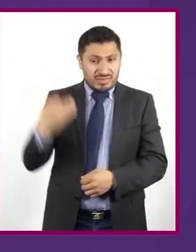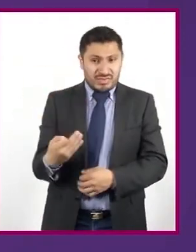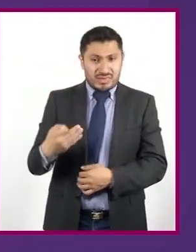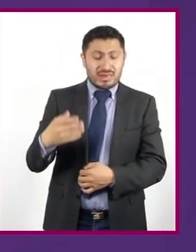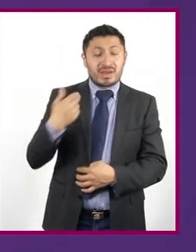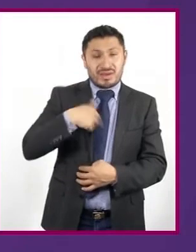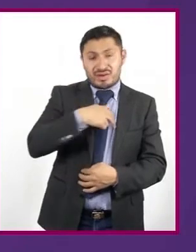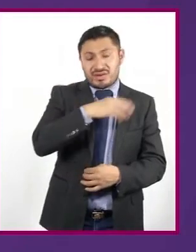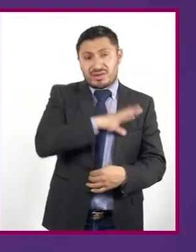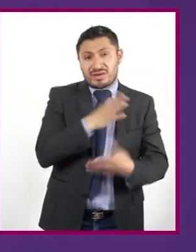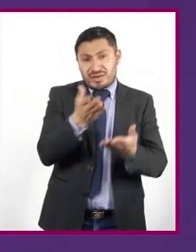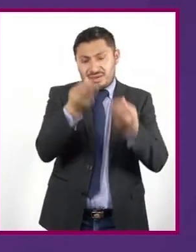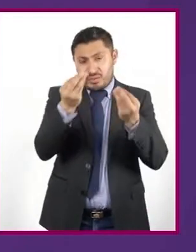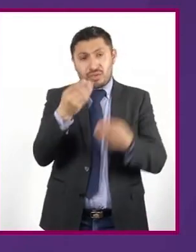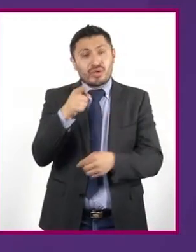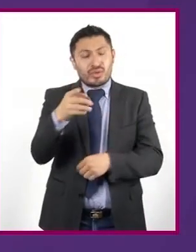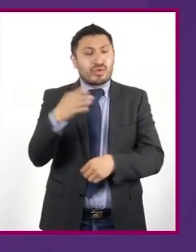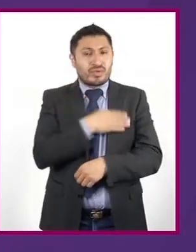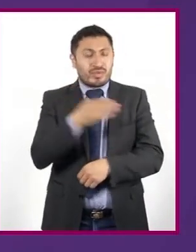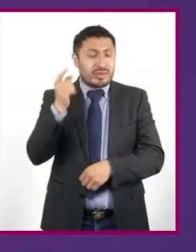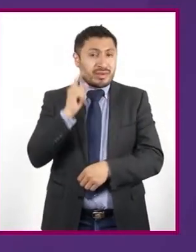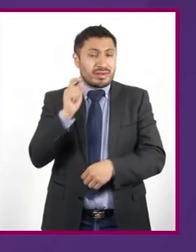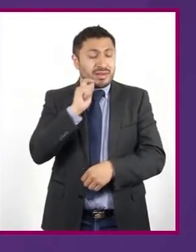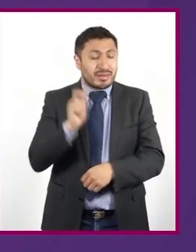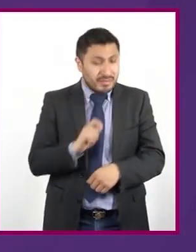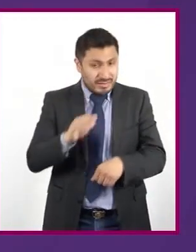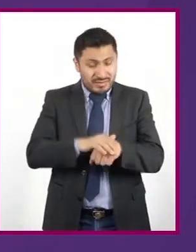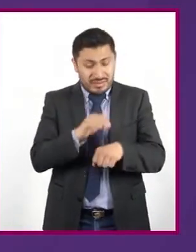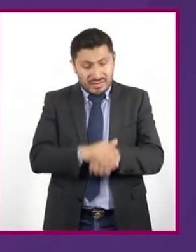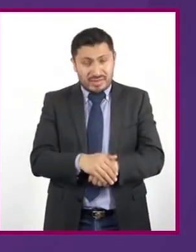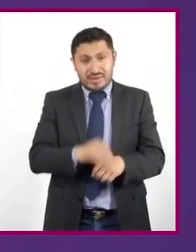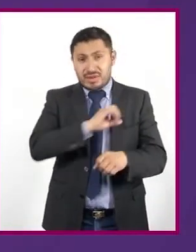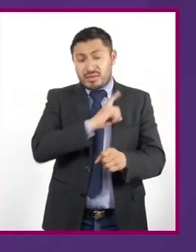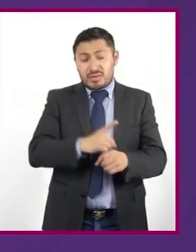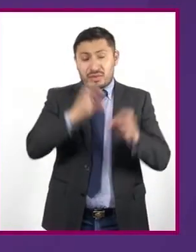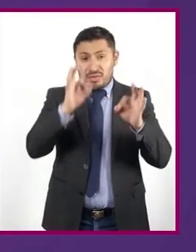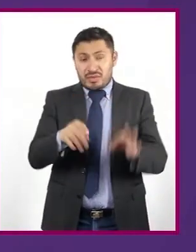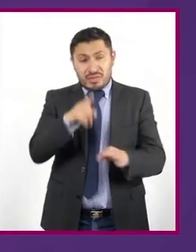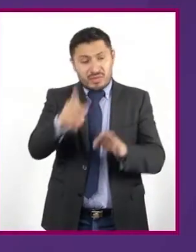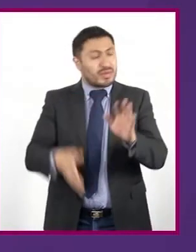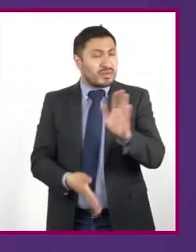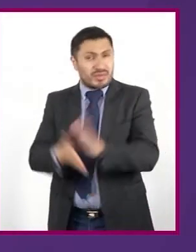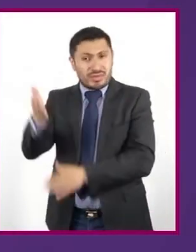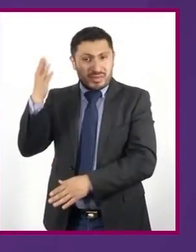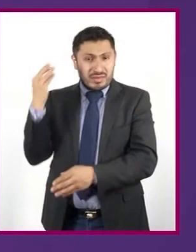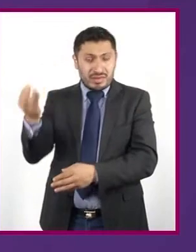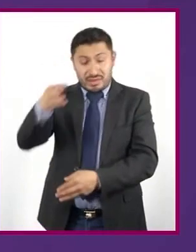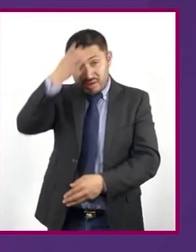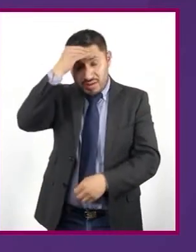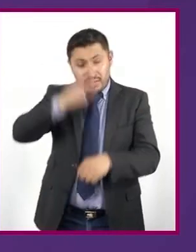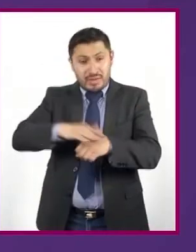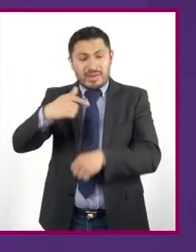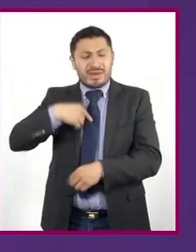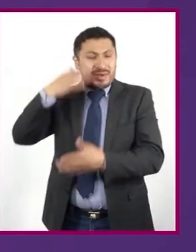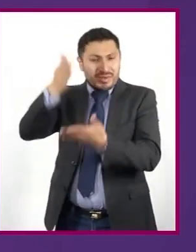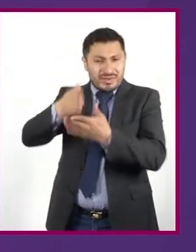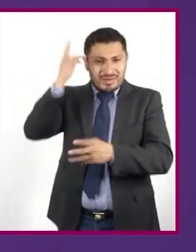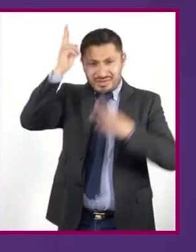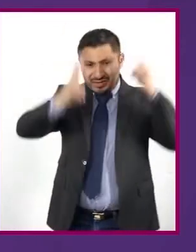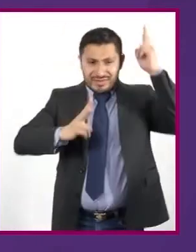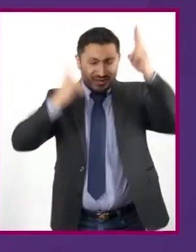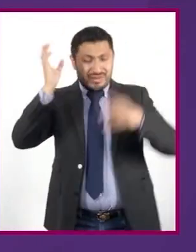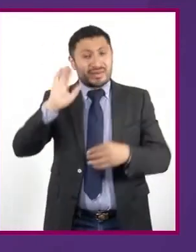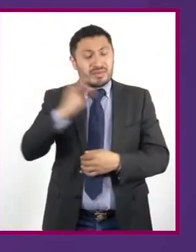queremos mucho, eres muy buen amigo y claro que es una oportunidad magnífica de irte allá para aprender más. Aparte, yo te voy a visitar cada que